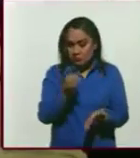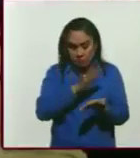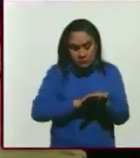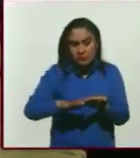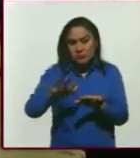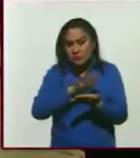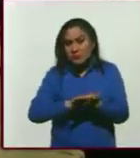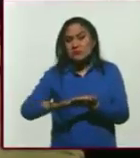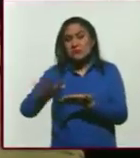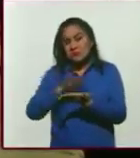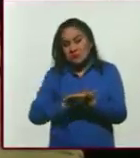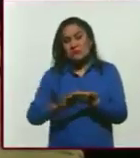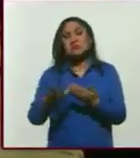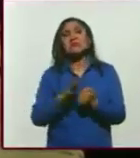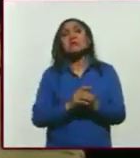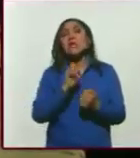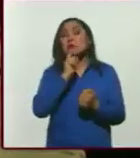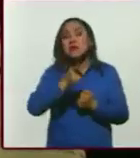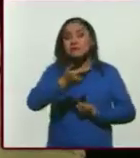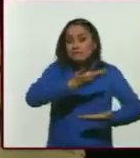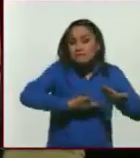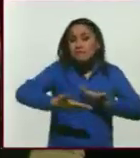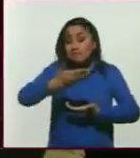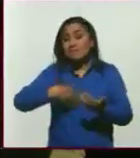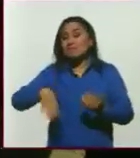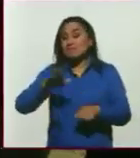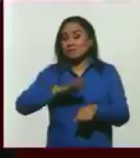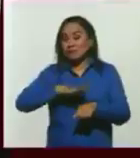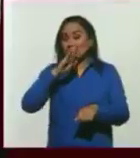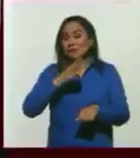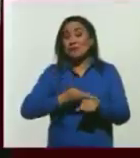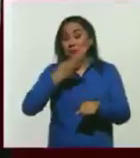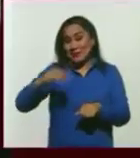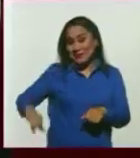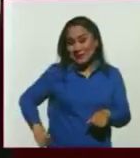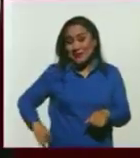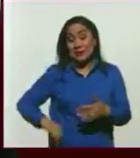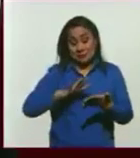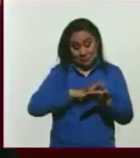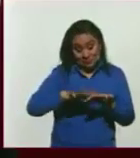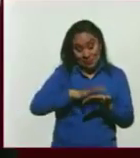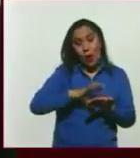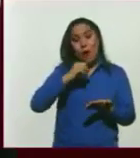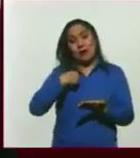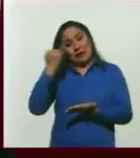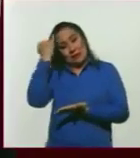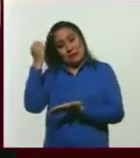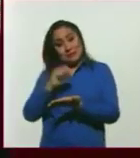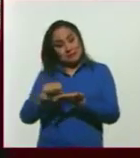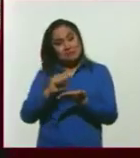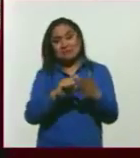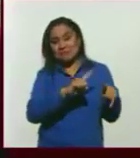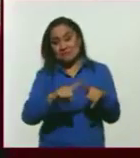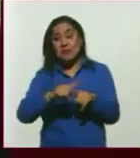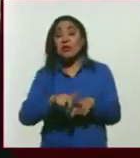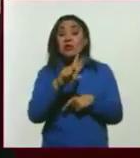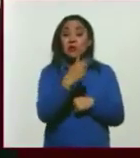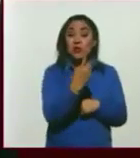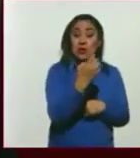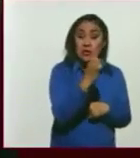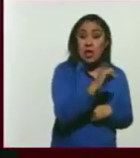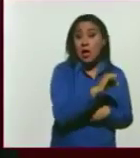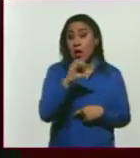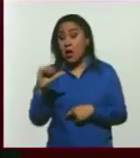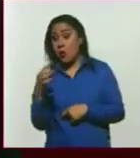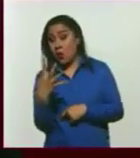sus obras y se hace una interacción bastante intensa entre lectores y autores. Esto, entre otras cosas, del 31 de enero al